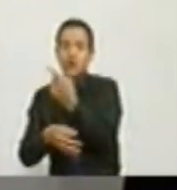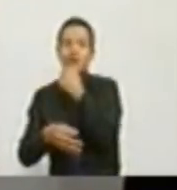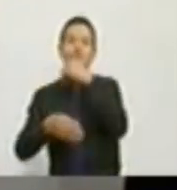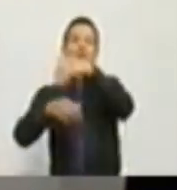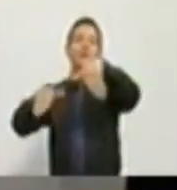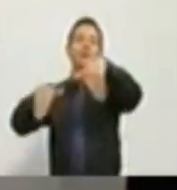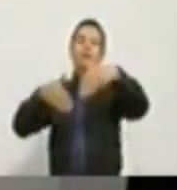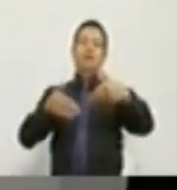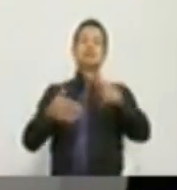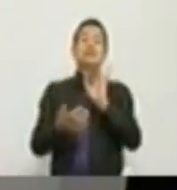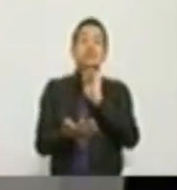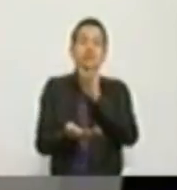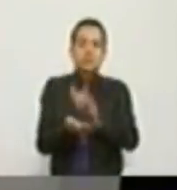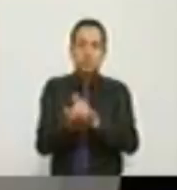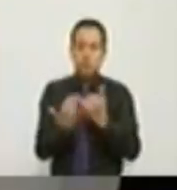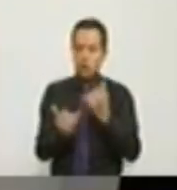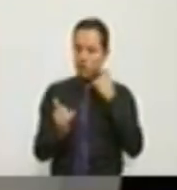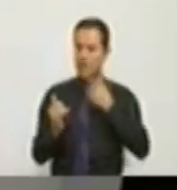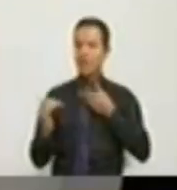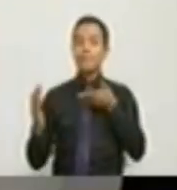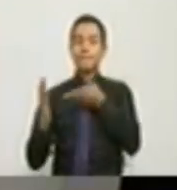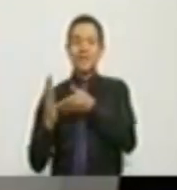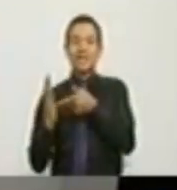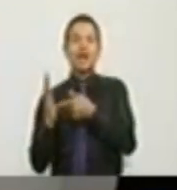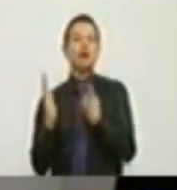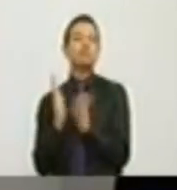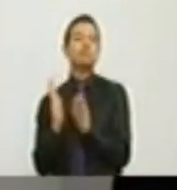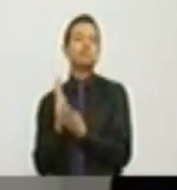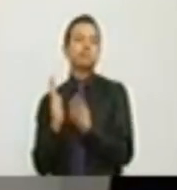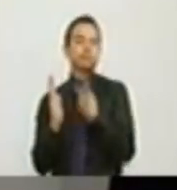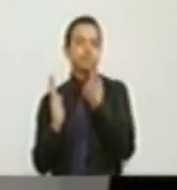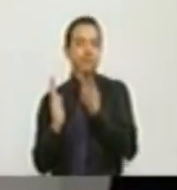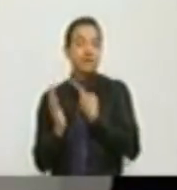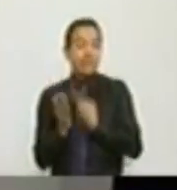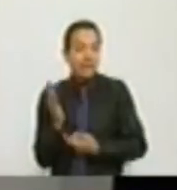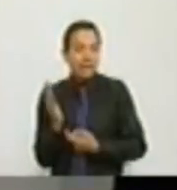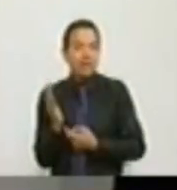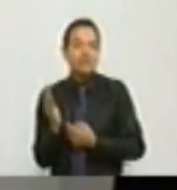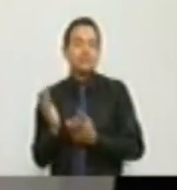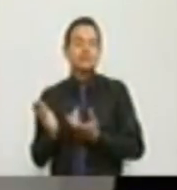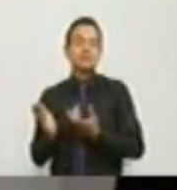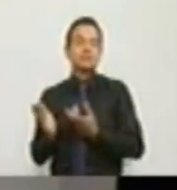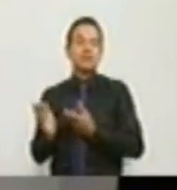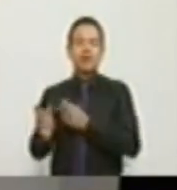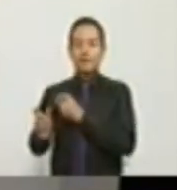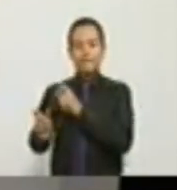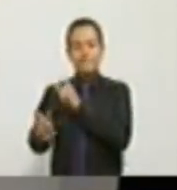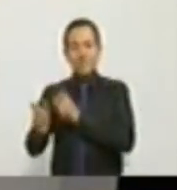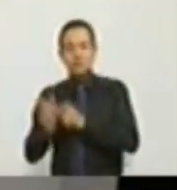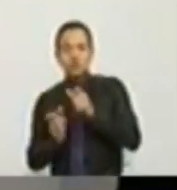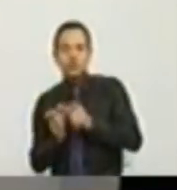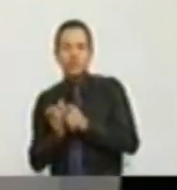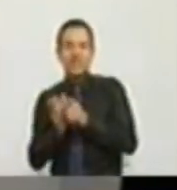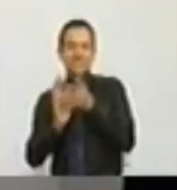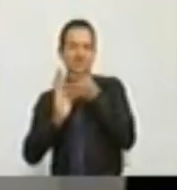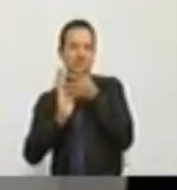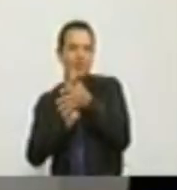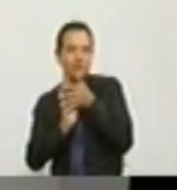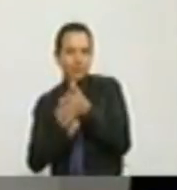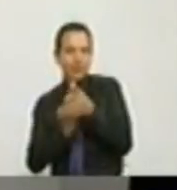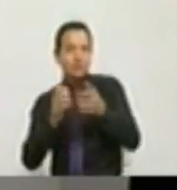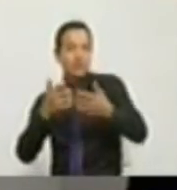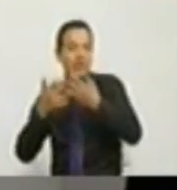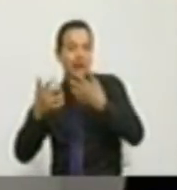En la demanda que he demostrado que había logs, que había información en los